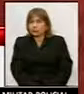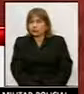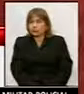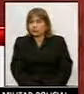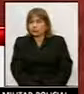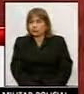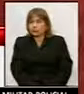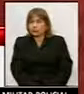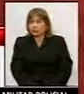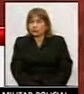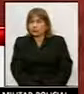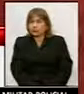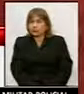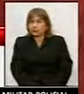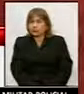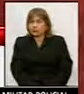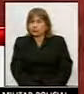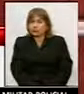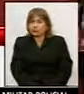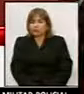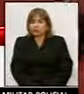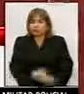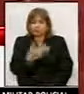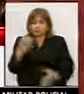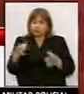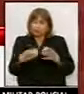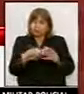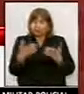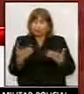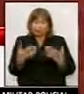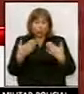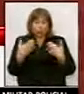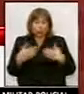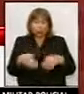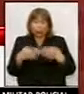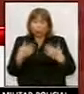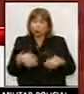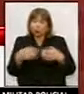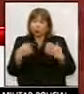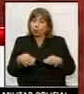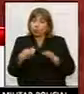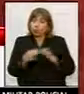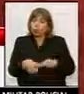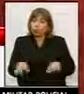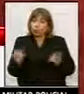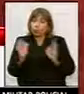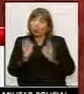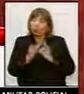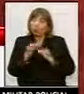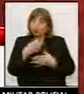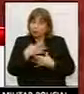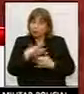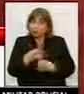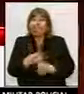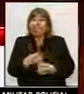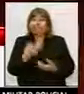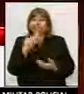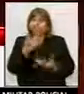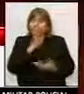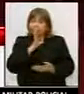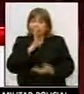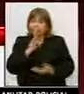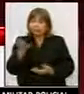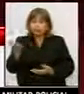Señora Presidenta, señores congresistas, ha sido muy importante y muy interesante el conjunto de las apreciaciones que han